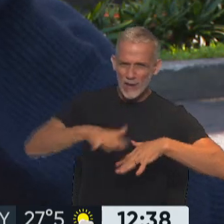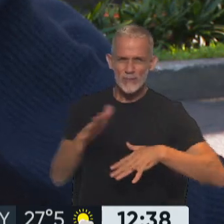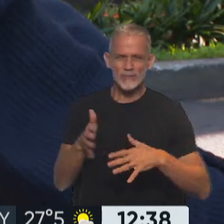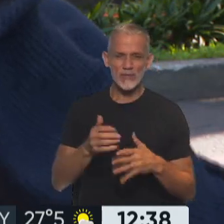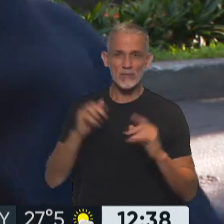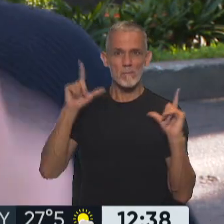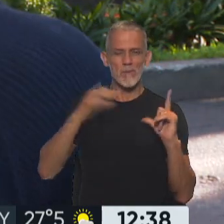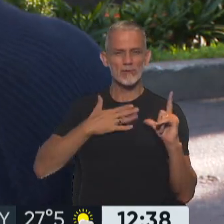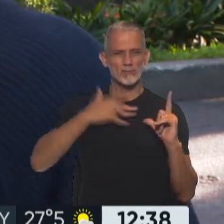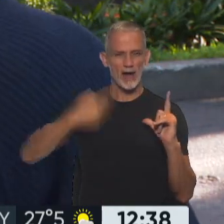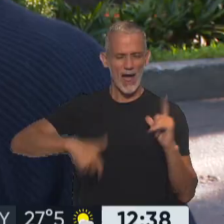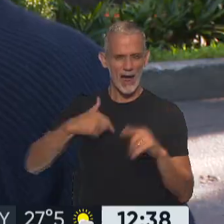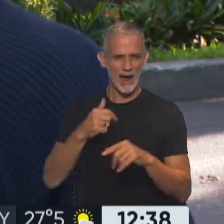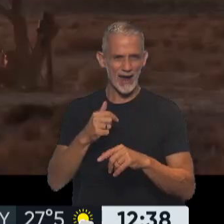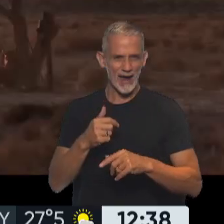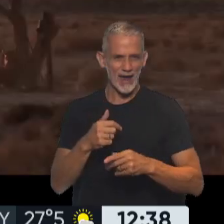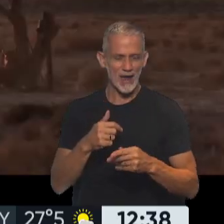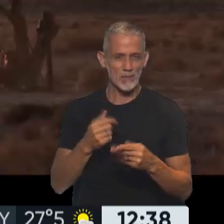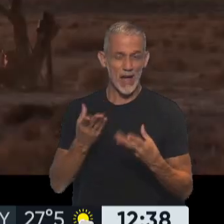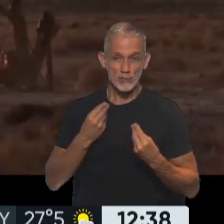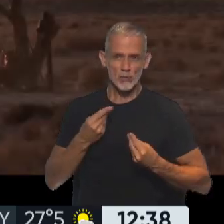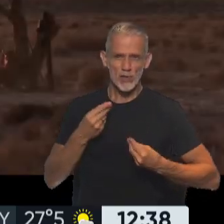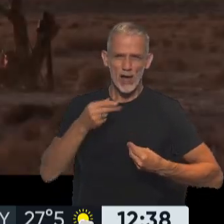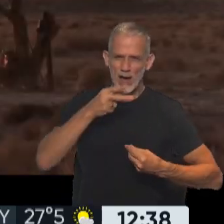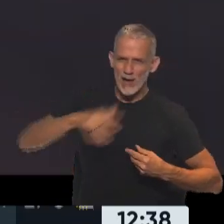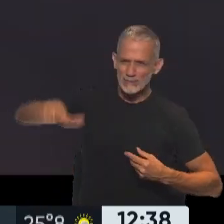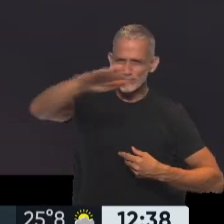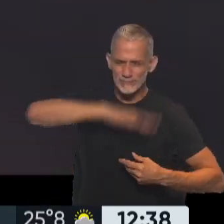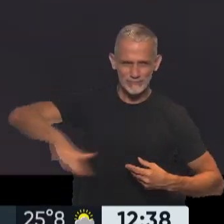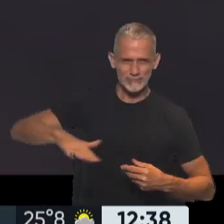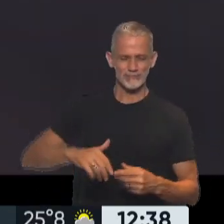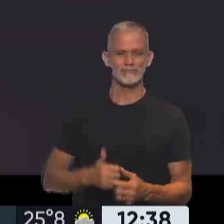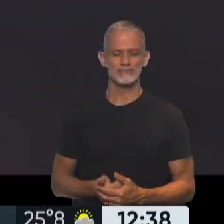personaje, te ayuda muchísimo el contexto, ¿no?